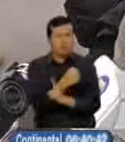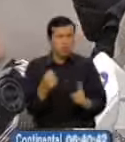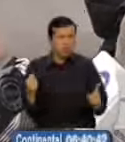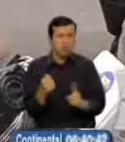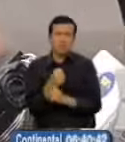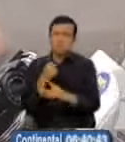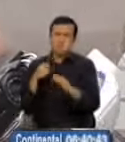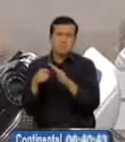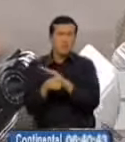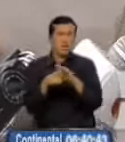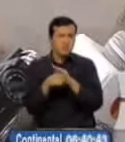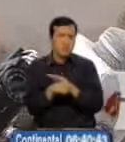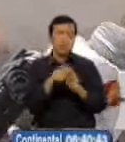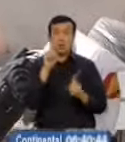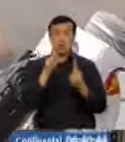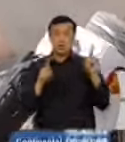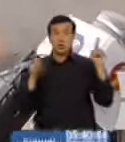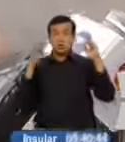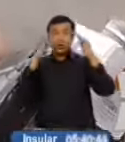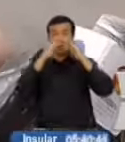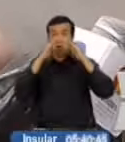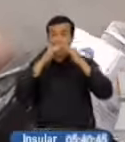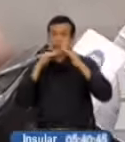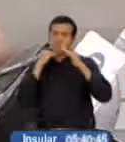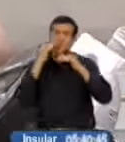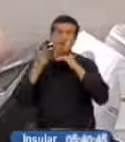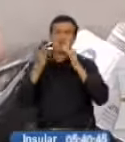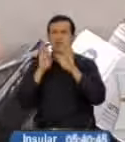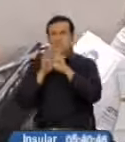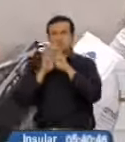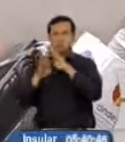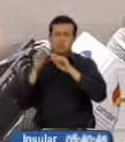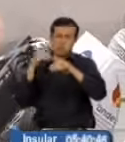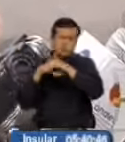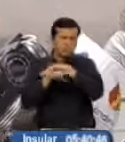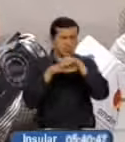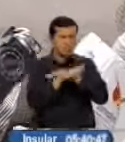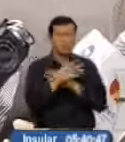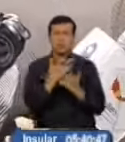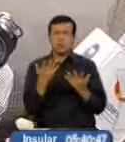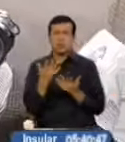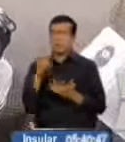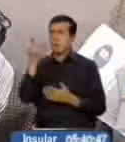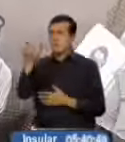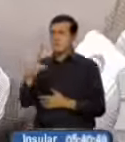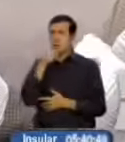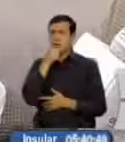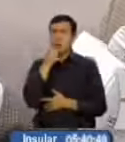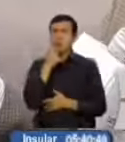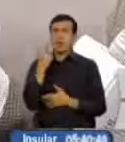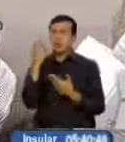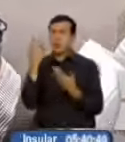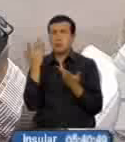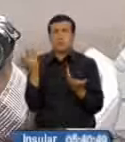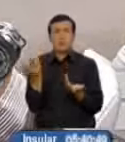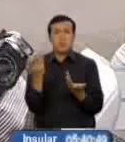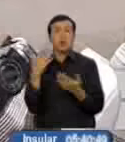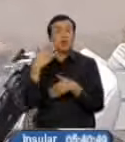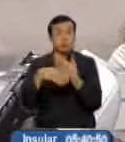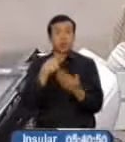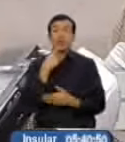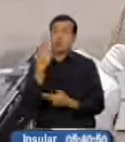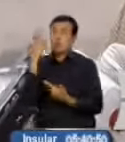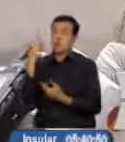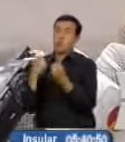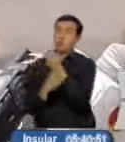se realizaron allanamientos indiscriminados dentro de la población. O sea, todo esto no lo reconoce Pino Argote y luego dice que había estabilidad con